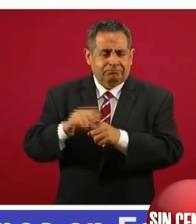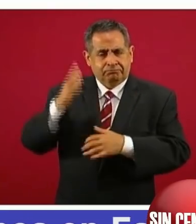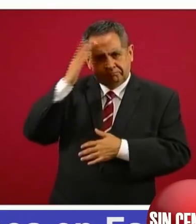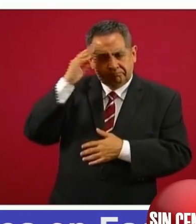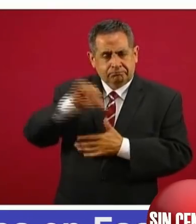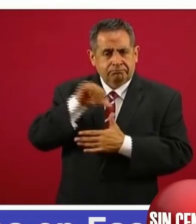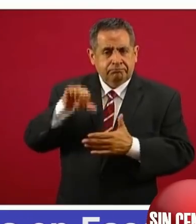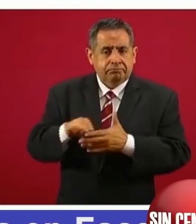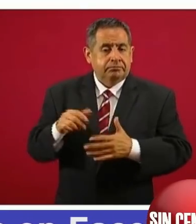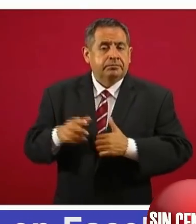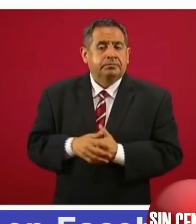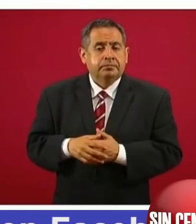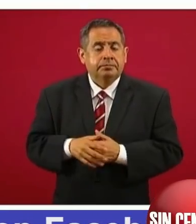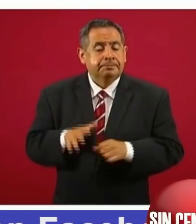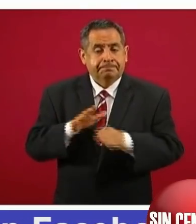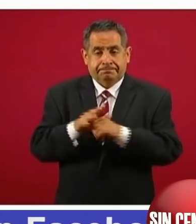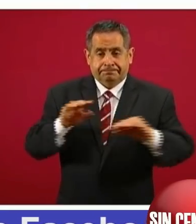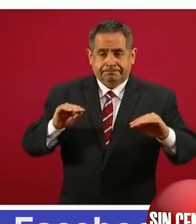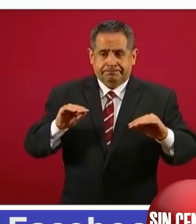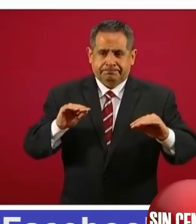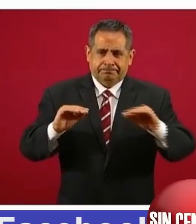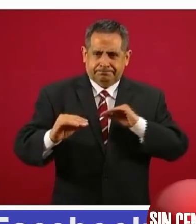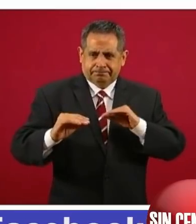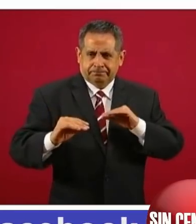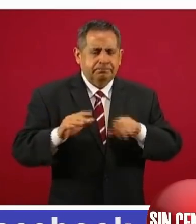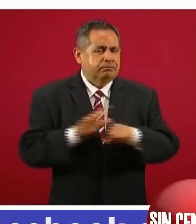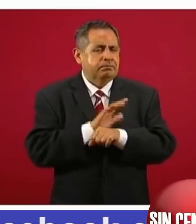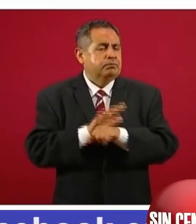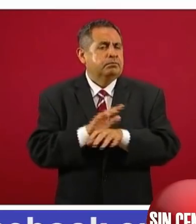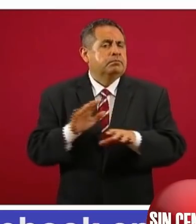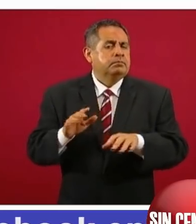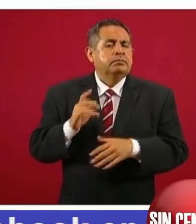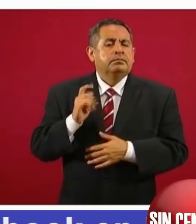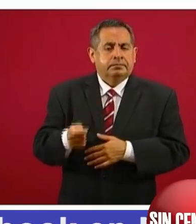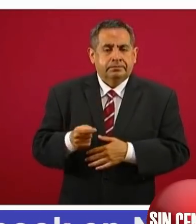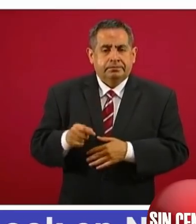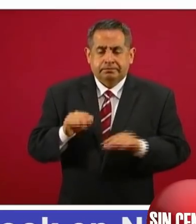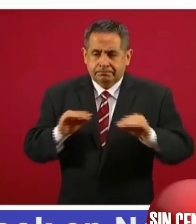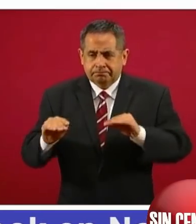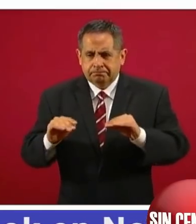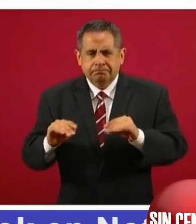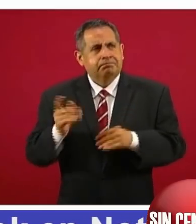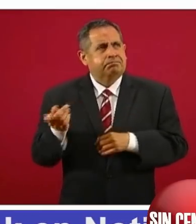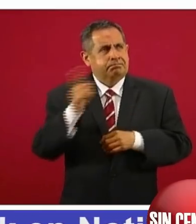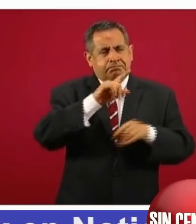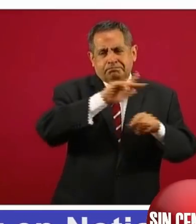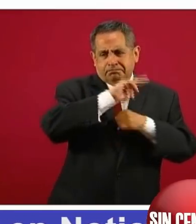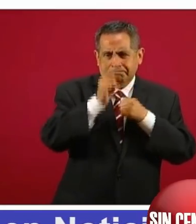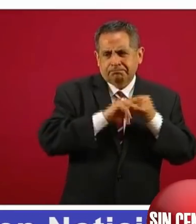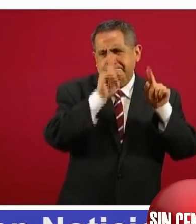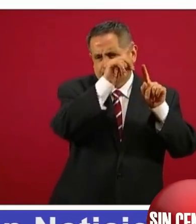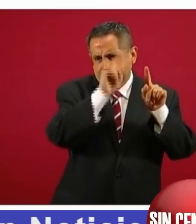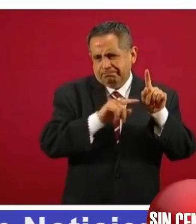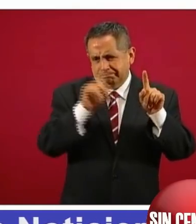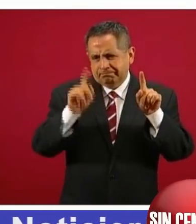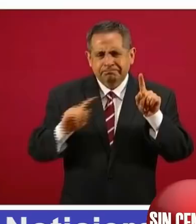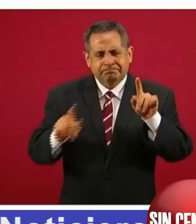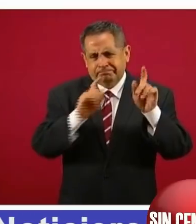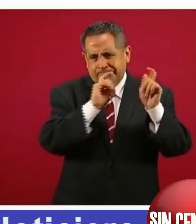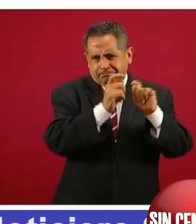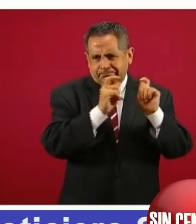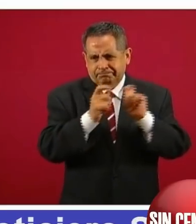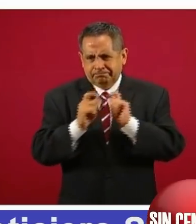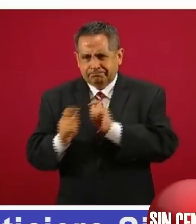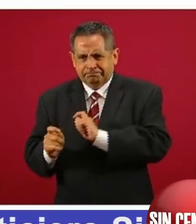La modificación que se hace al espacio en la zona central implica modificaciones en el resto del país, porque hay cambios que tienen que hacerse